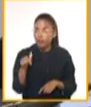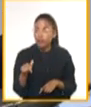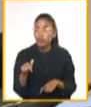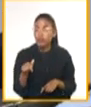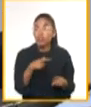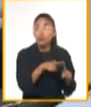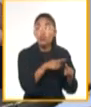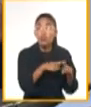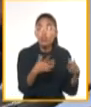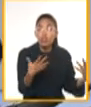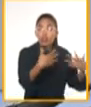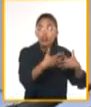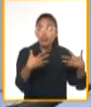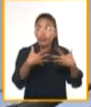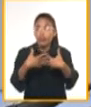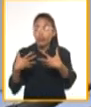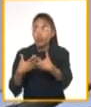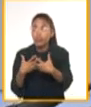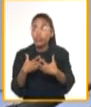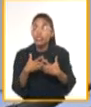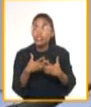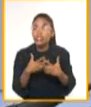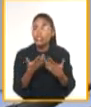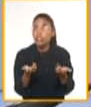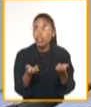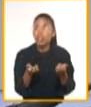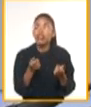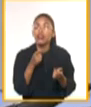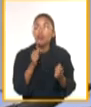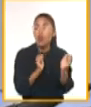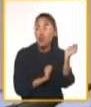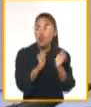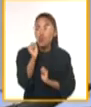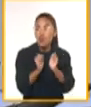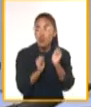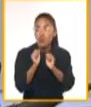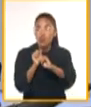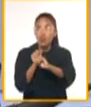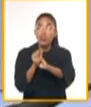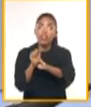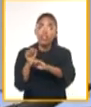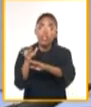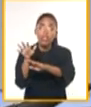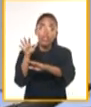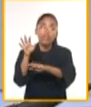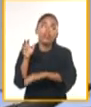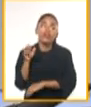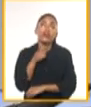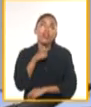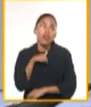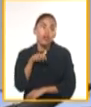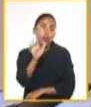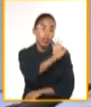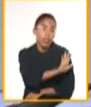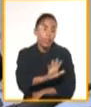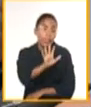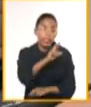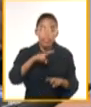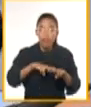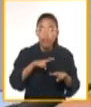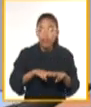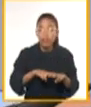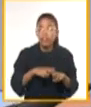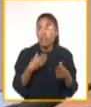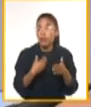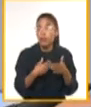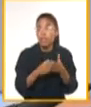tributa la generación del este de La Habana, llámese Energas, Jaruco, llámese Guitera, o sea,